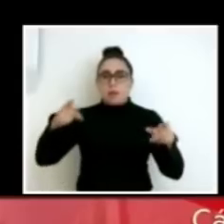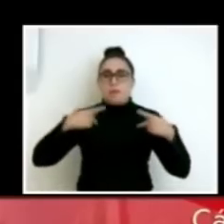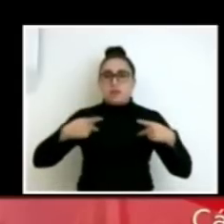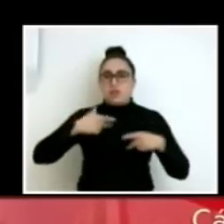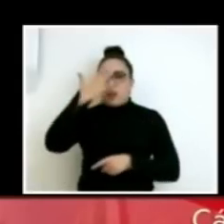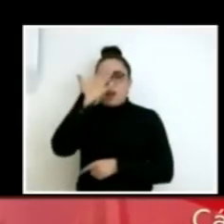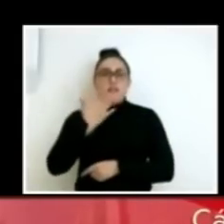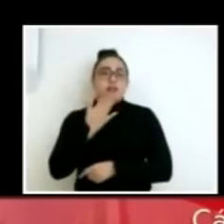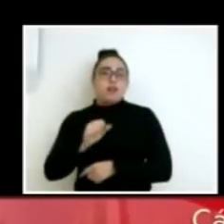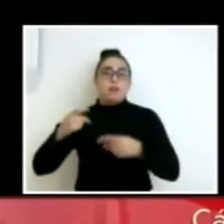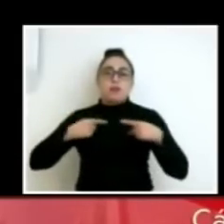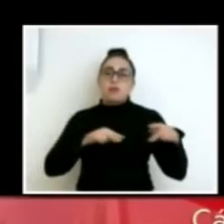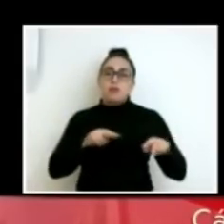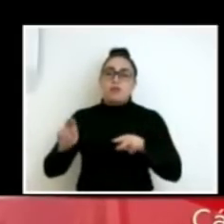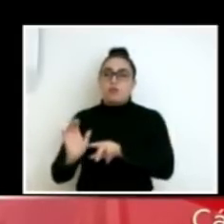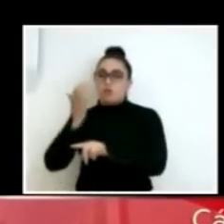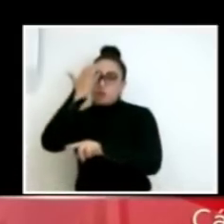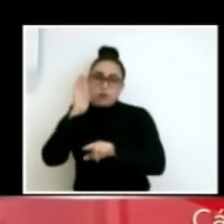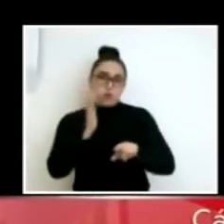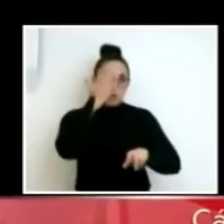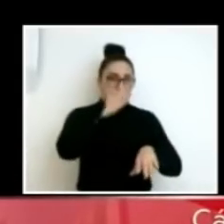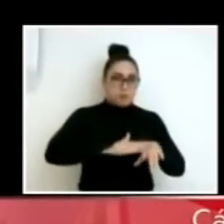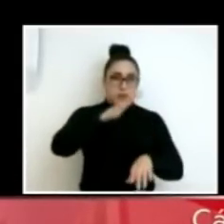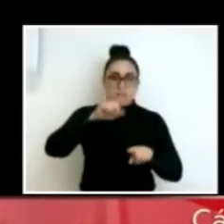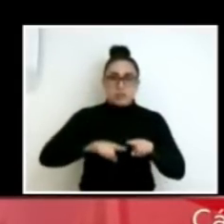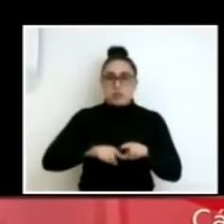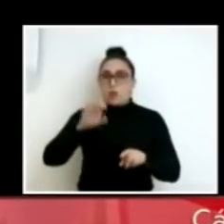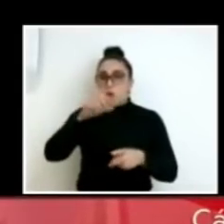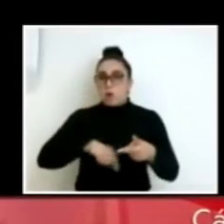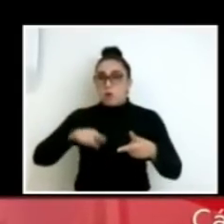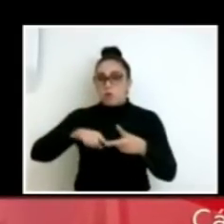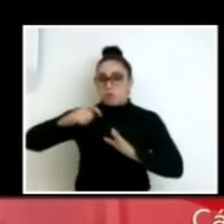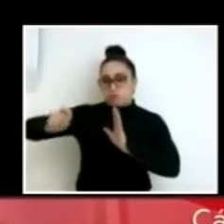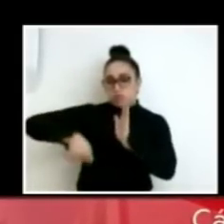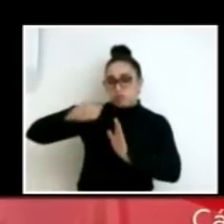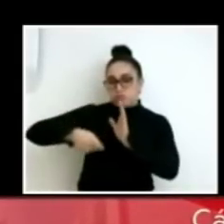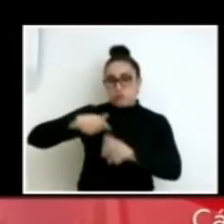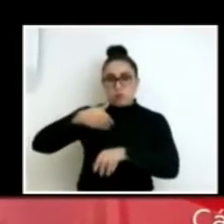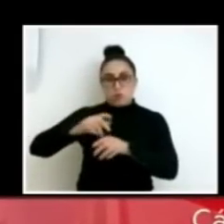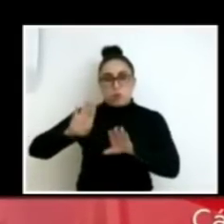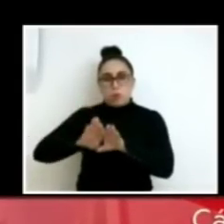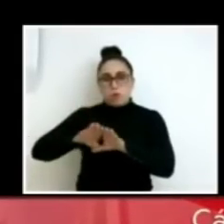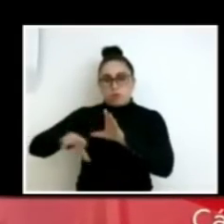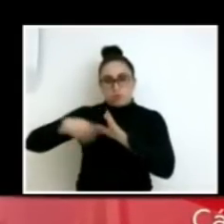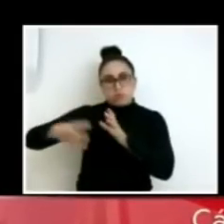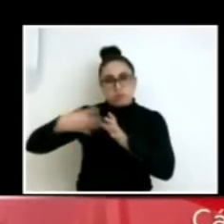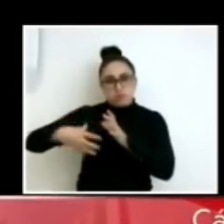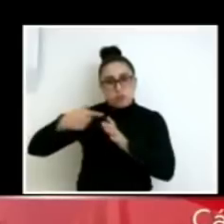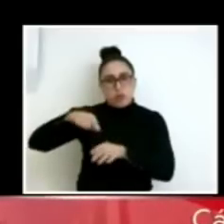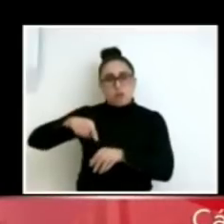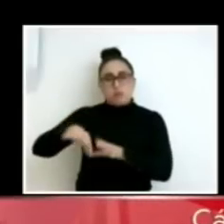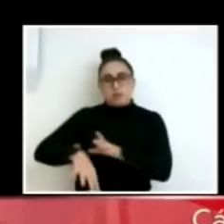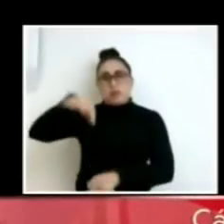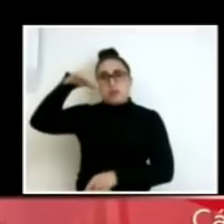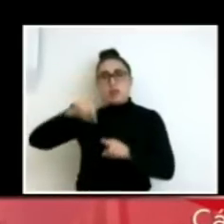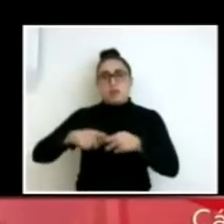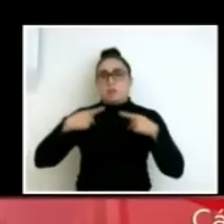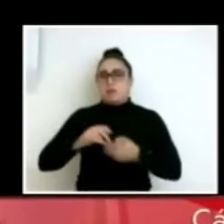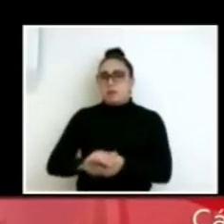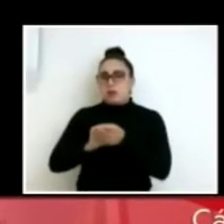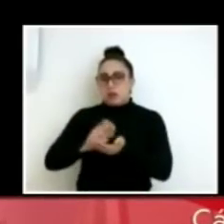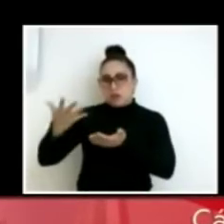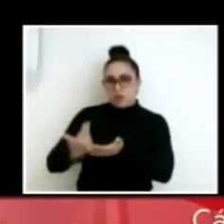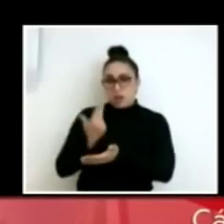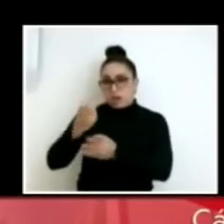requerida para el ejercicio judicial, una vil tómbola para la formación judicial. Además, la autonomía del Poder